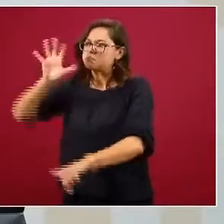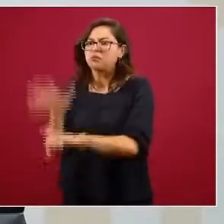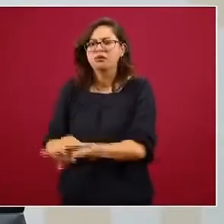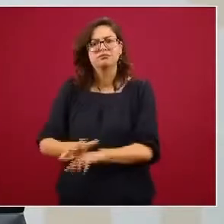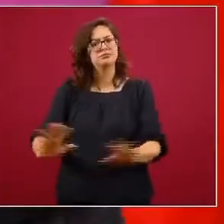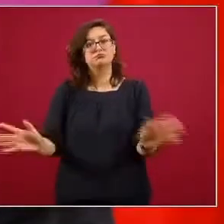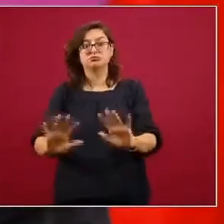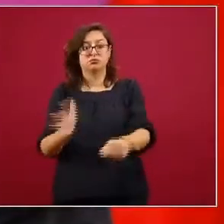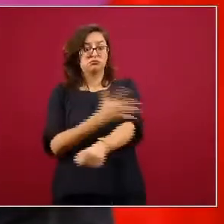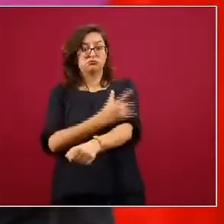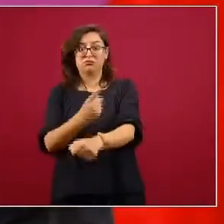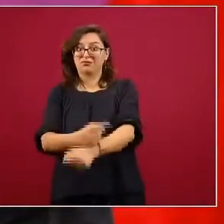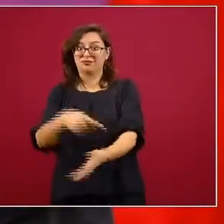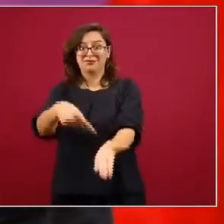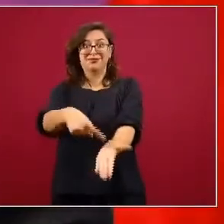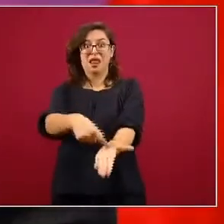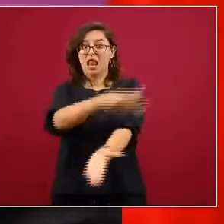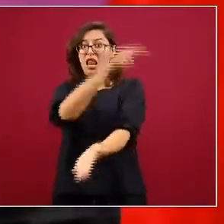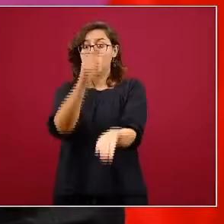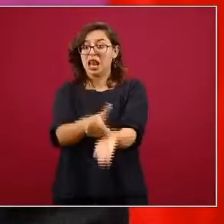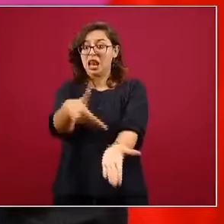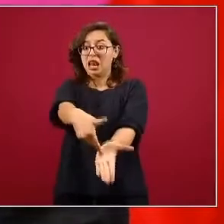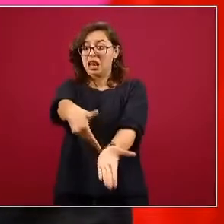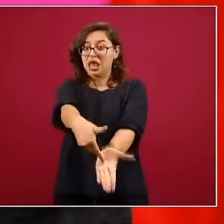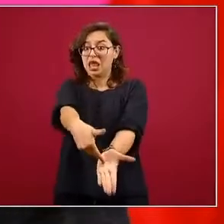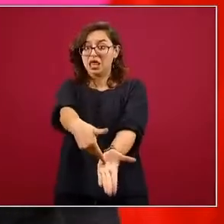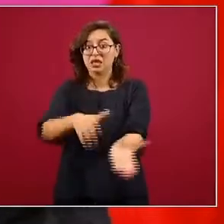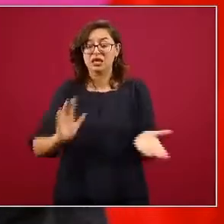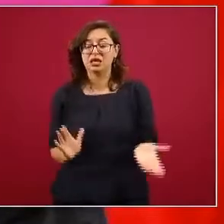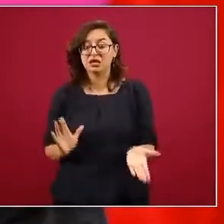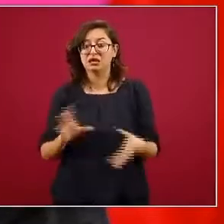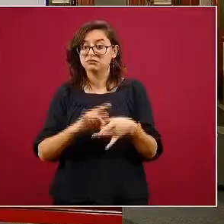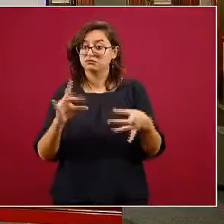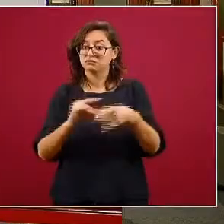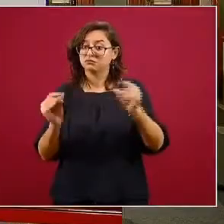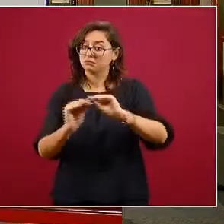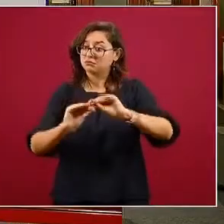es sobre el marco de la ley plantear las cosas como son.